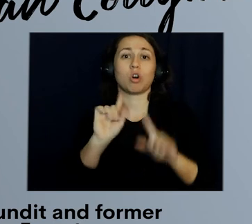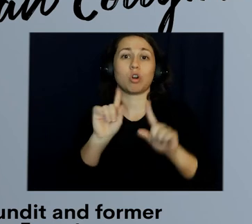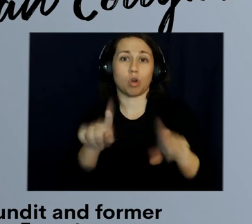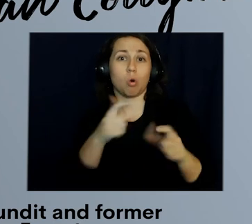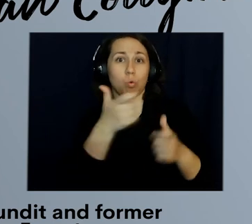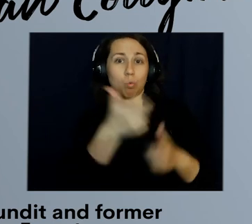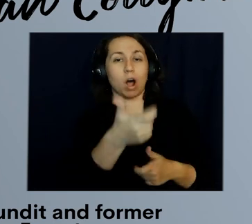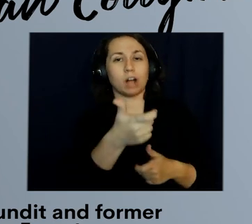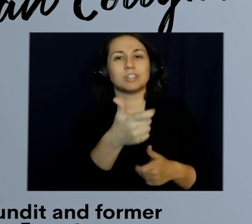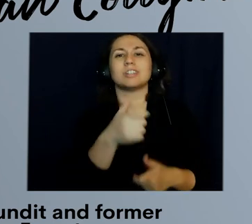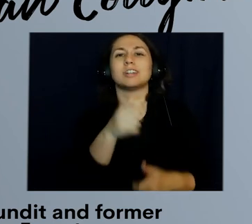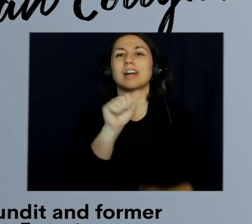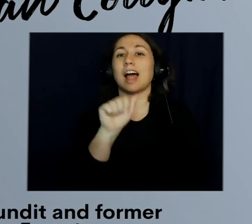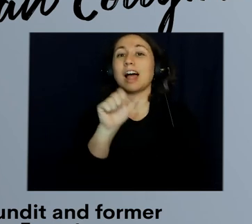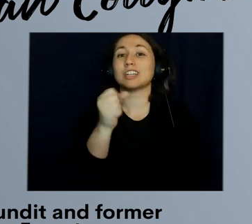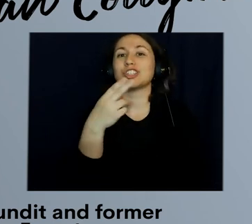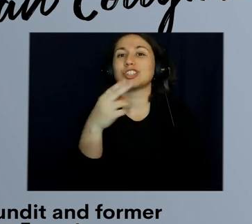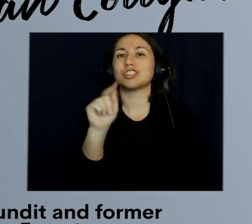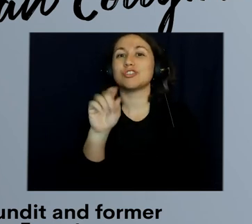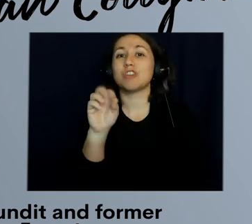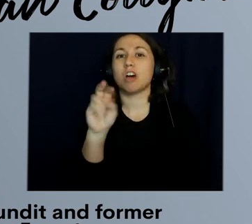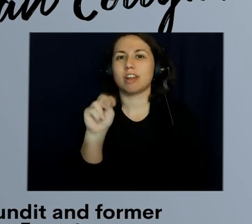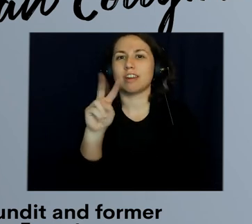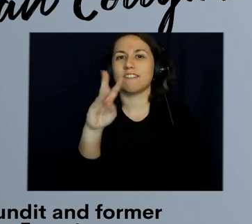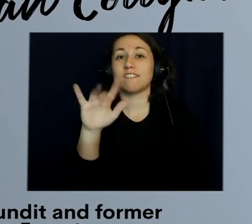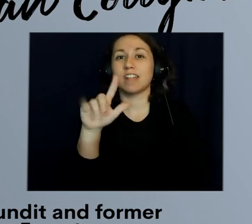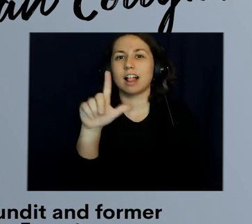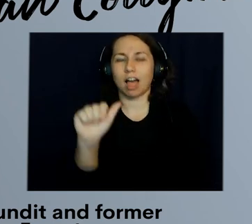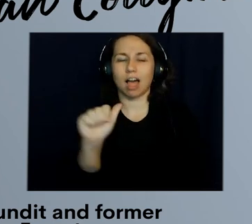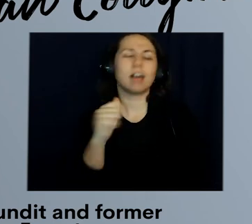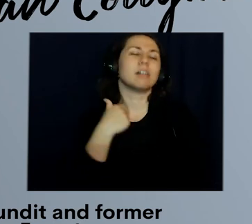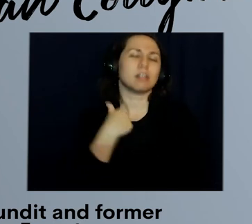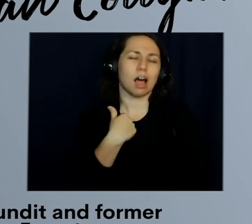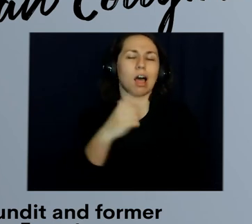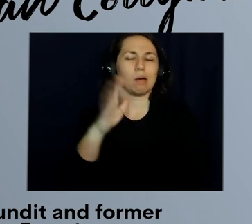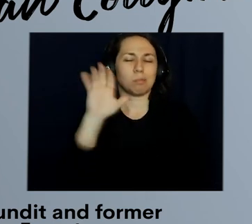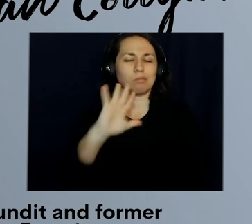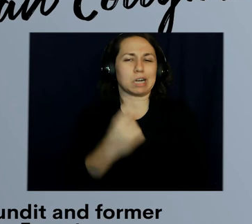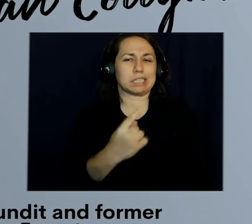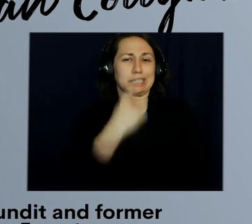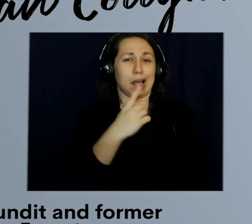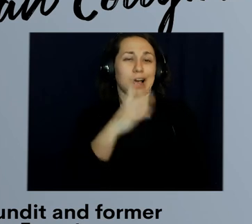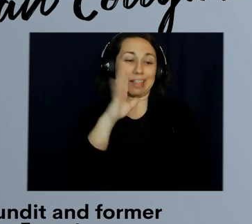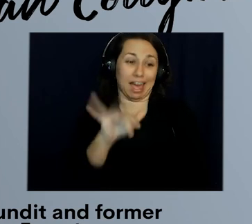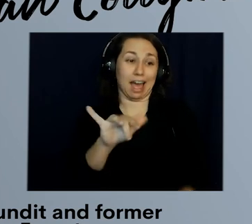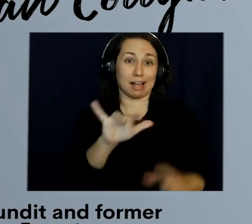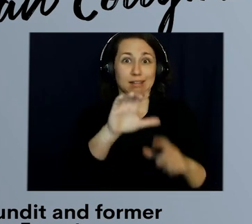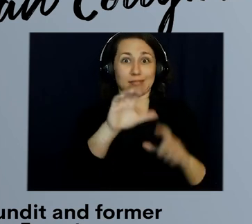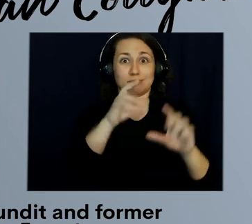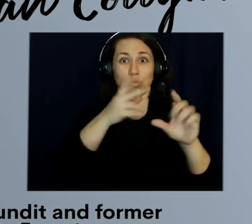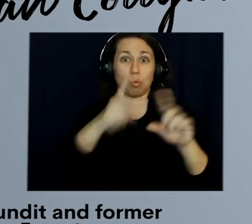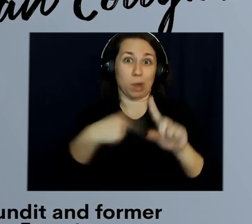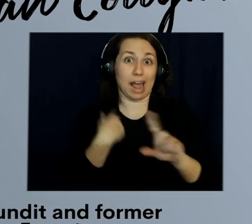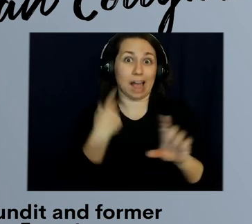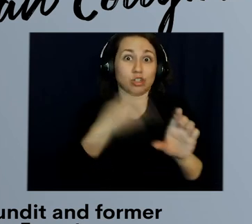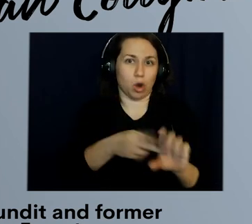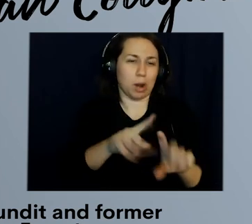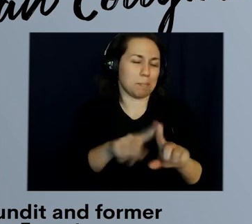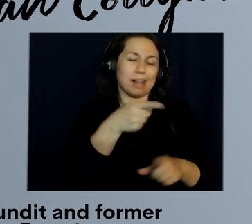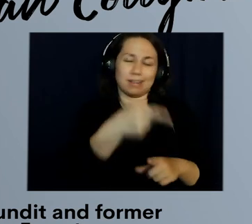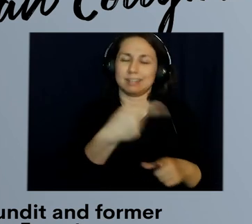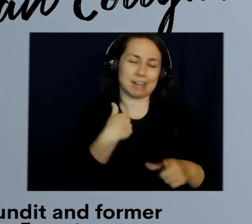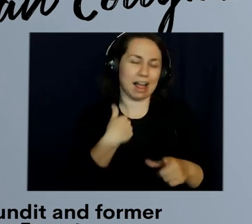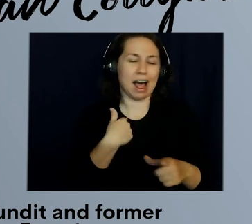y yo hablo mucho en radio, televisión, a veces en los periódicos, por todo el mundo. Quiero